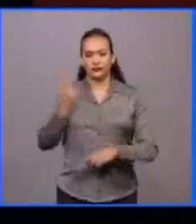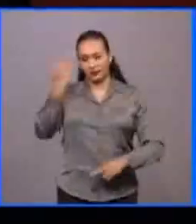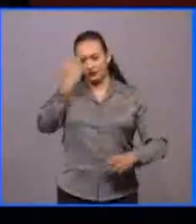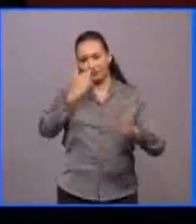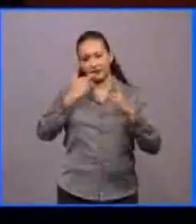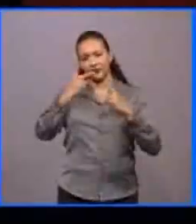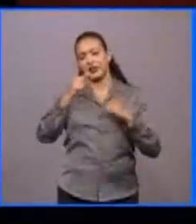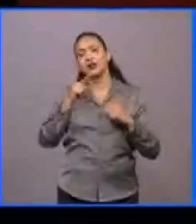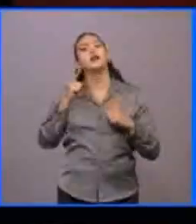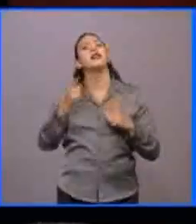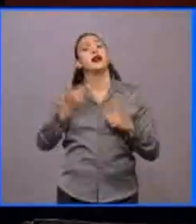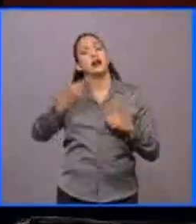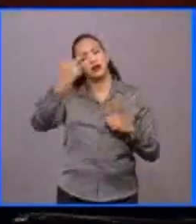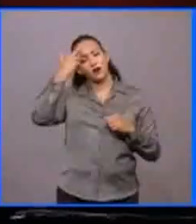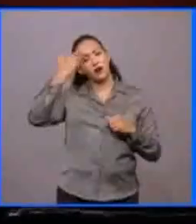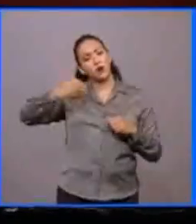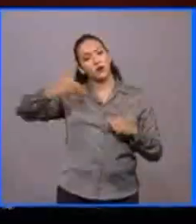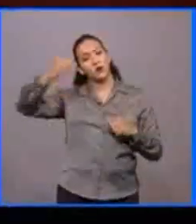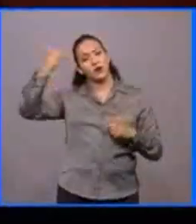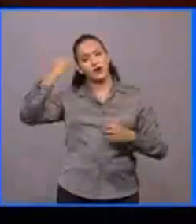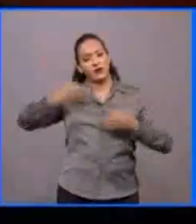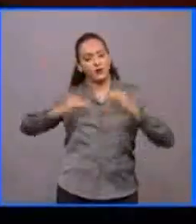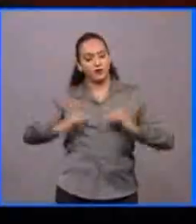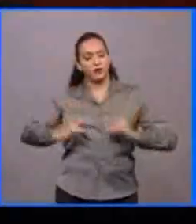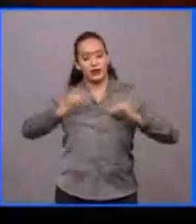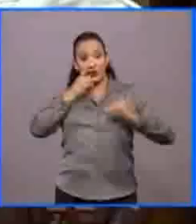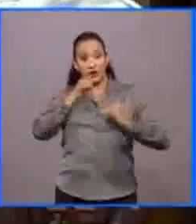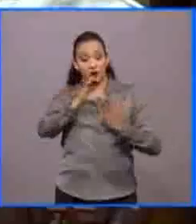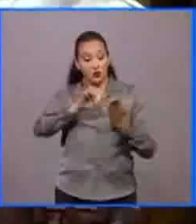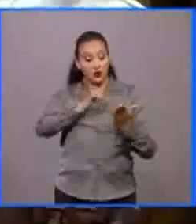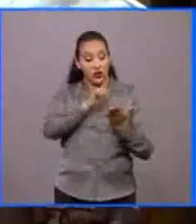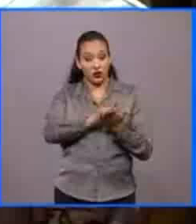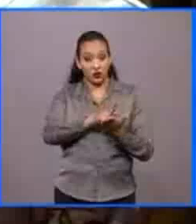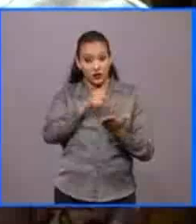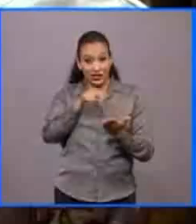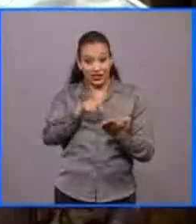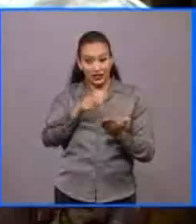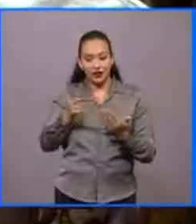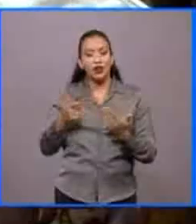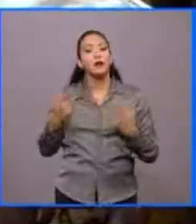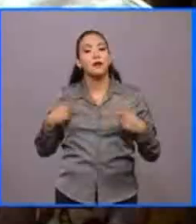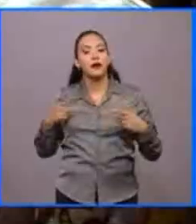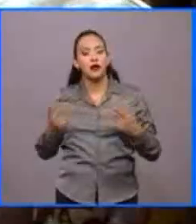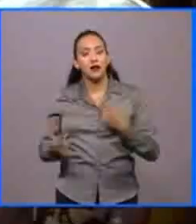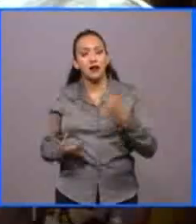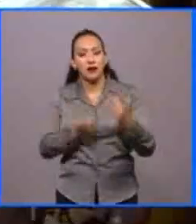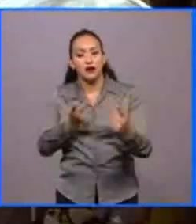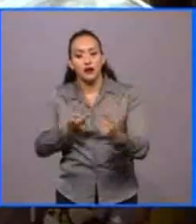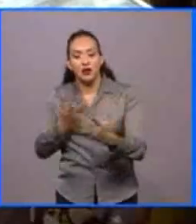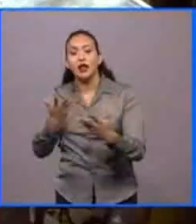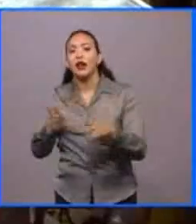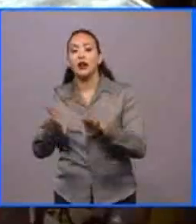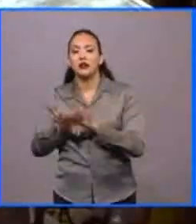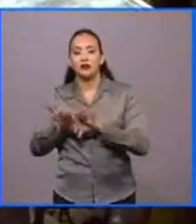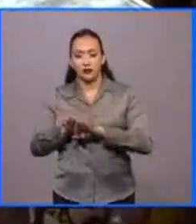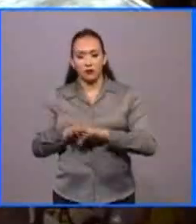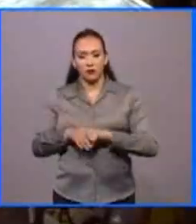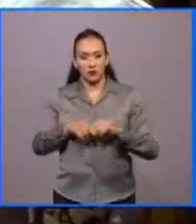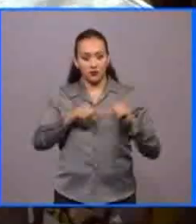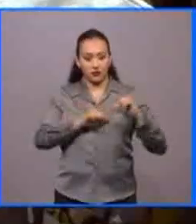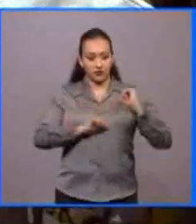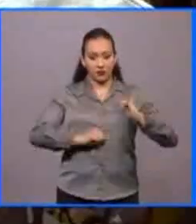del Máximo Tribunal, que determinó que la constitucionalidad de la materia de la consulta no se realiza en ejercicio de